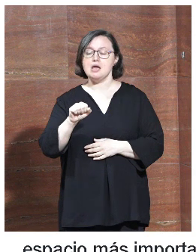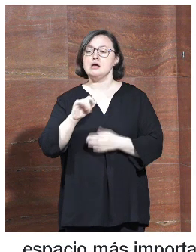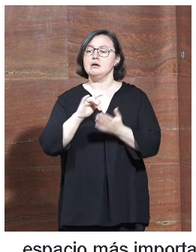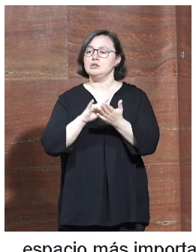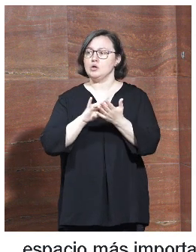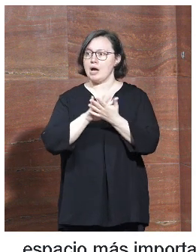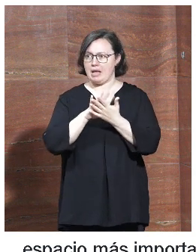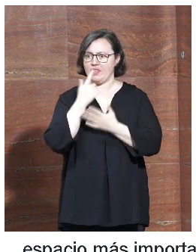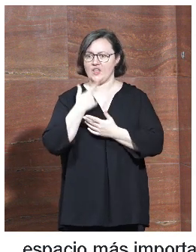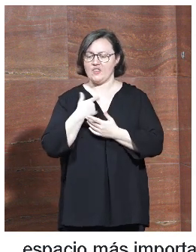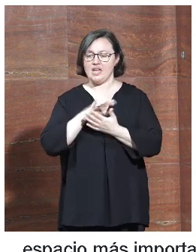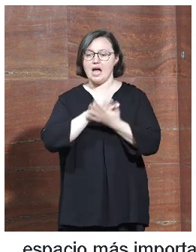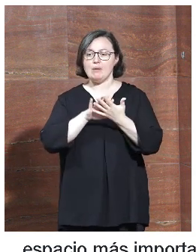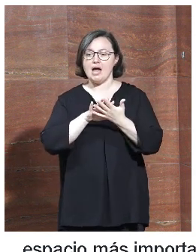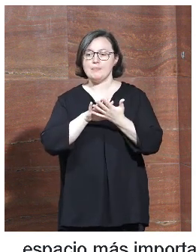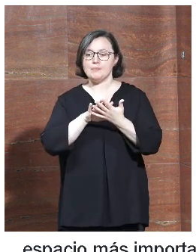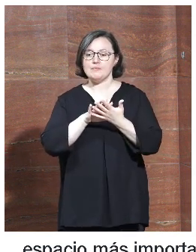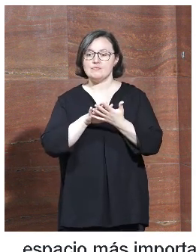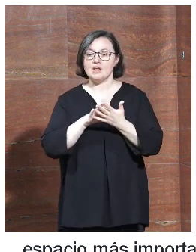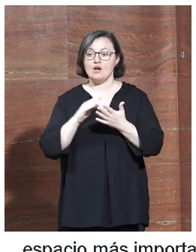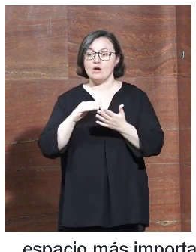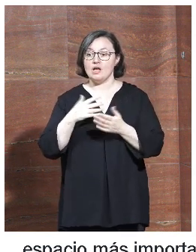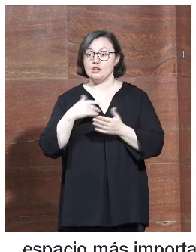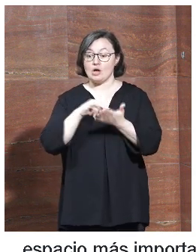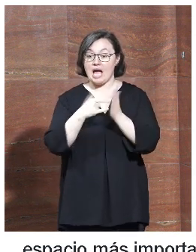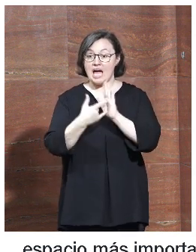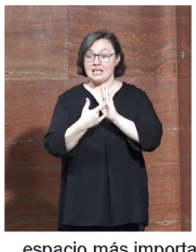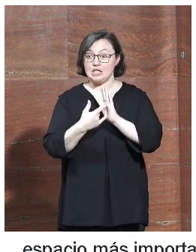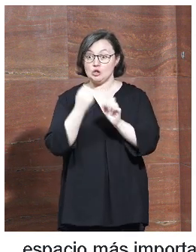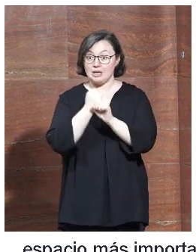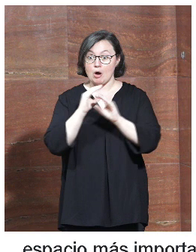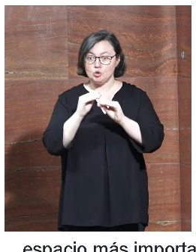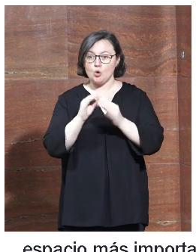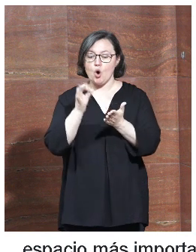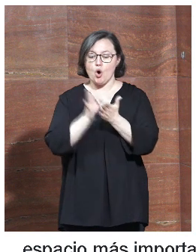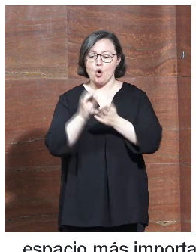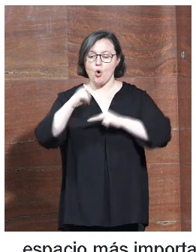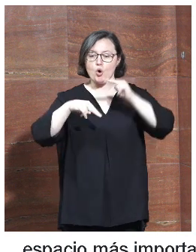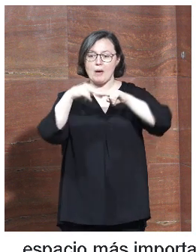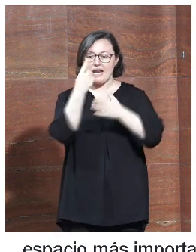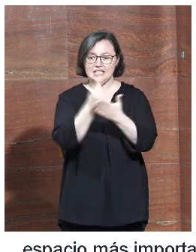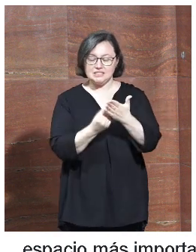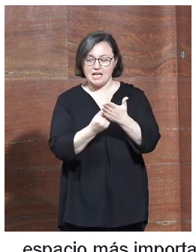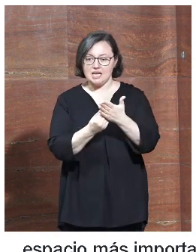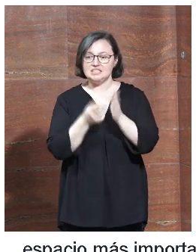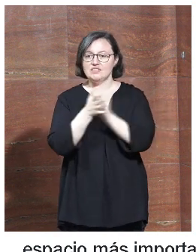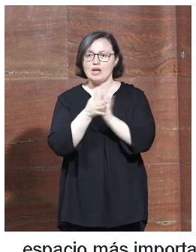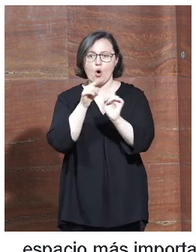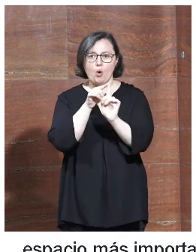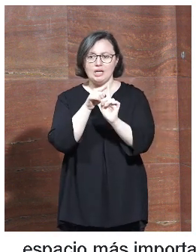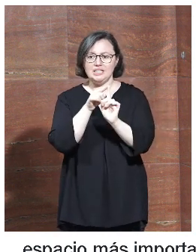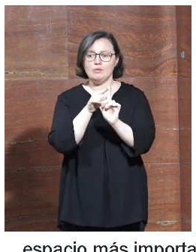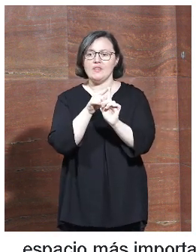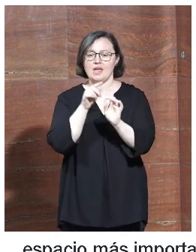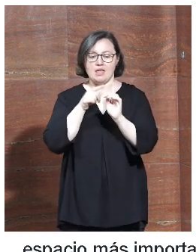decía que la función profesional del arquitecto, del urbanista, tiene que ser cívica